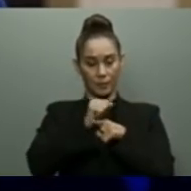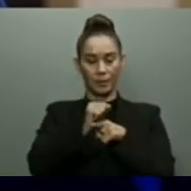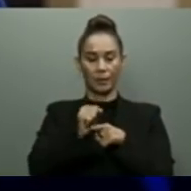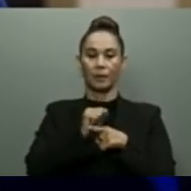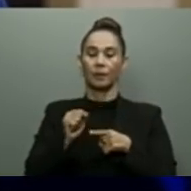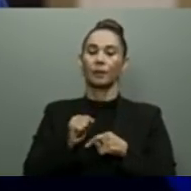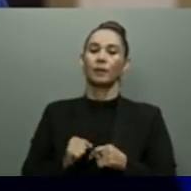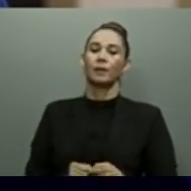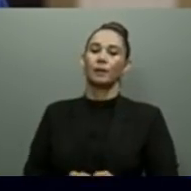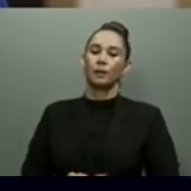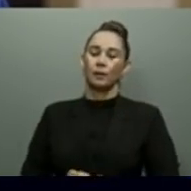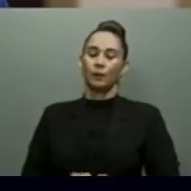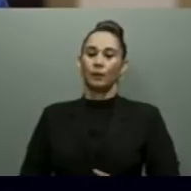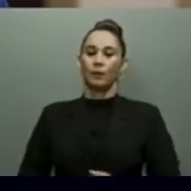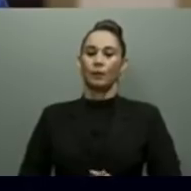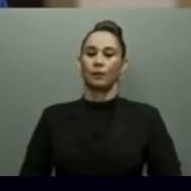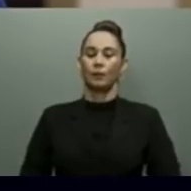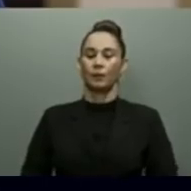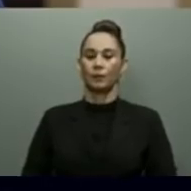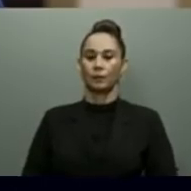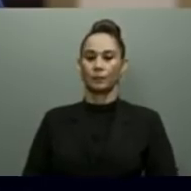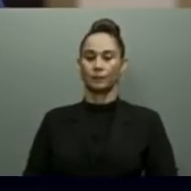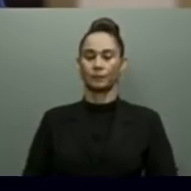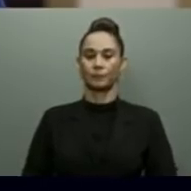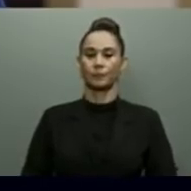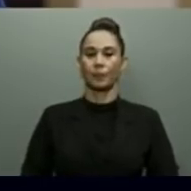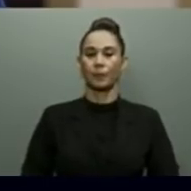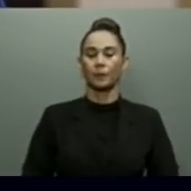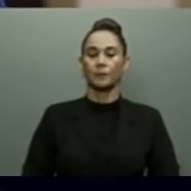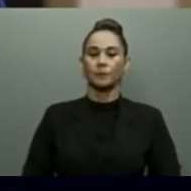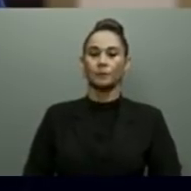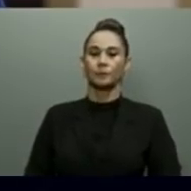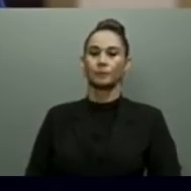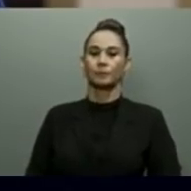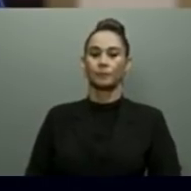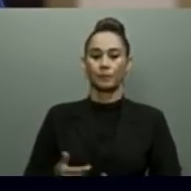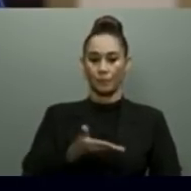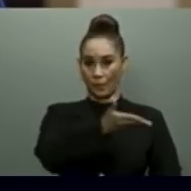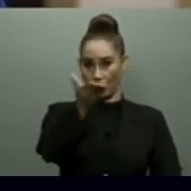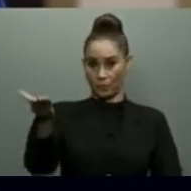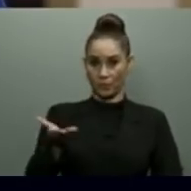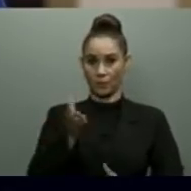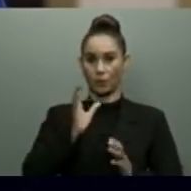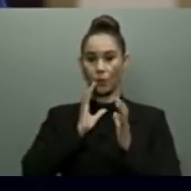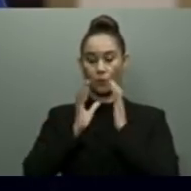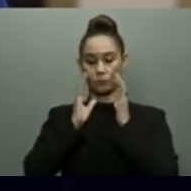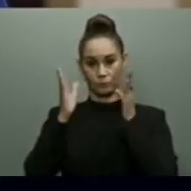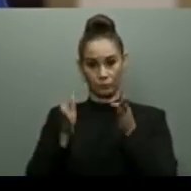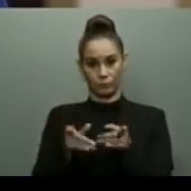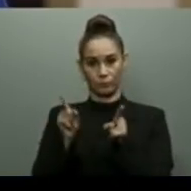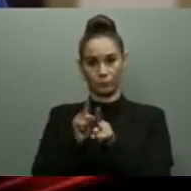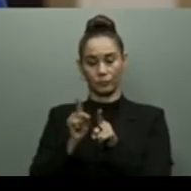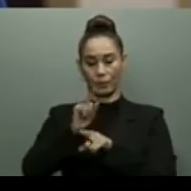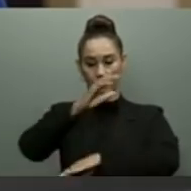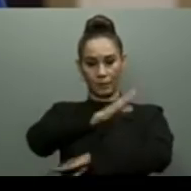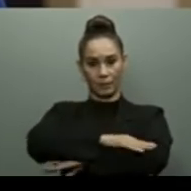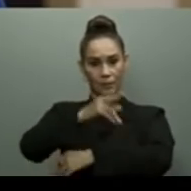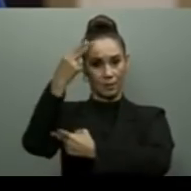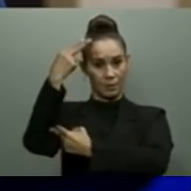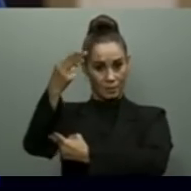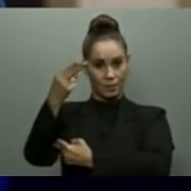más sobre esto que estamos señalando. Ustedes, los comunicadores, al igual que también la mesa de